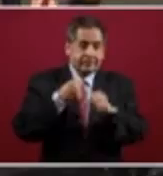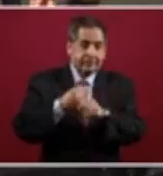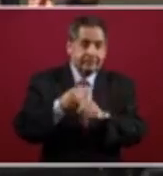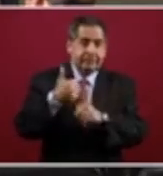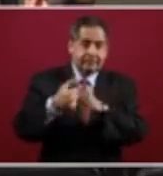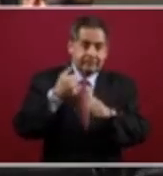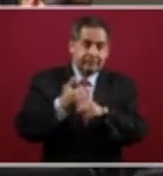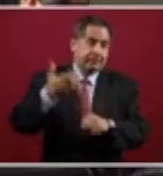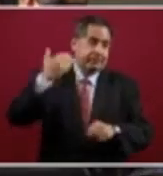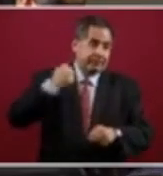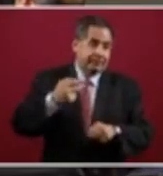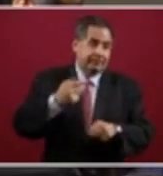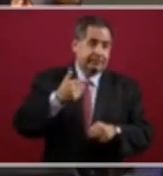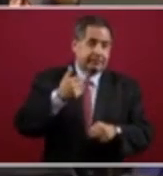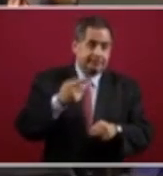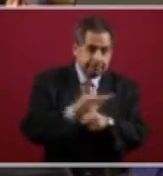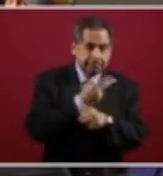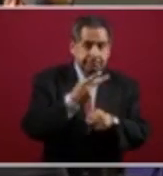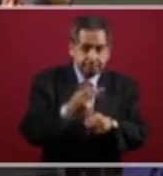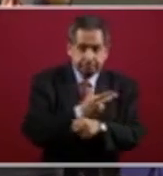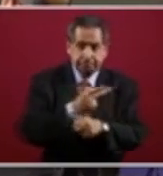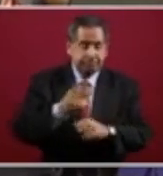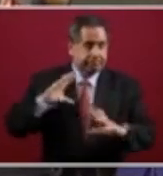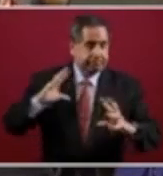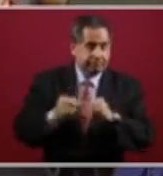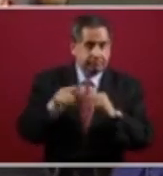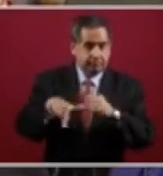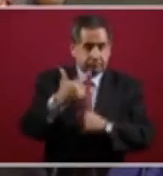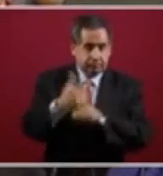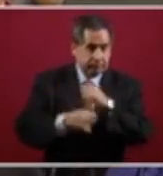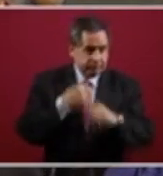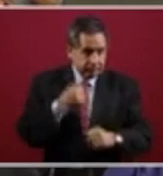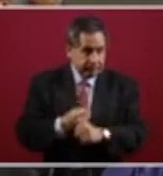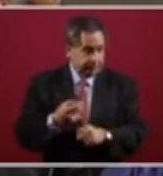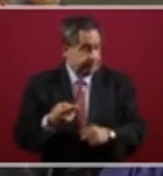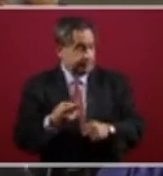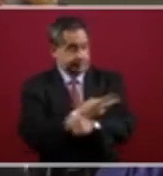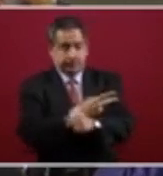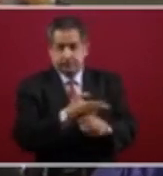han pasado y